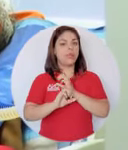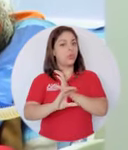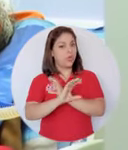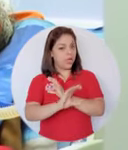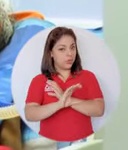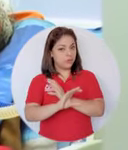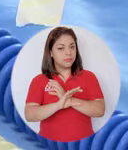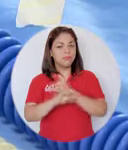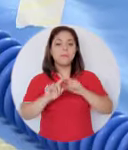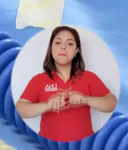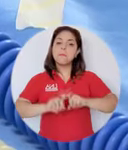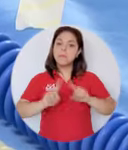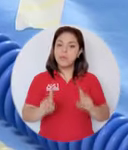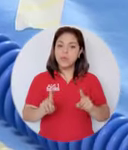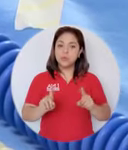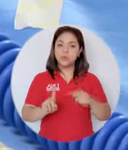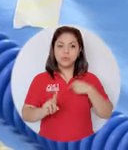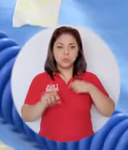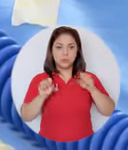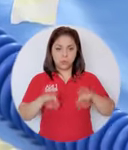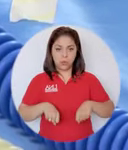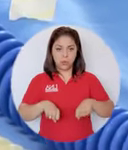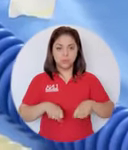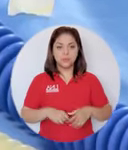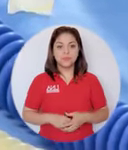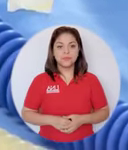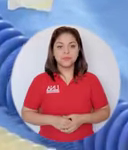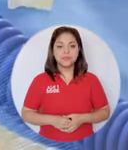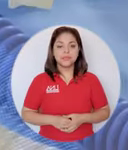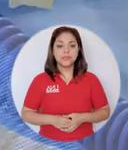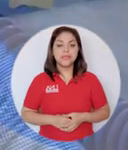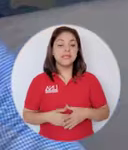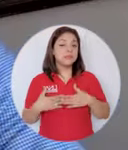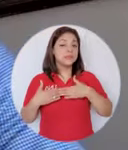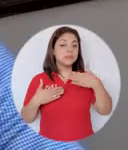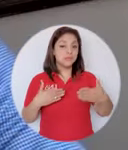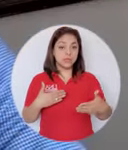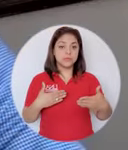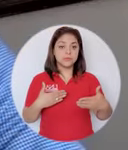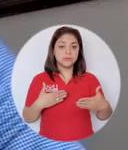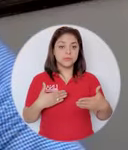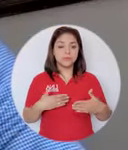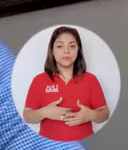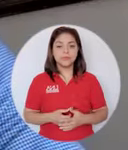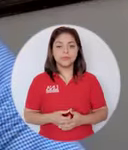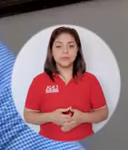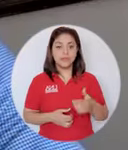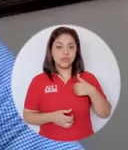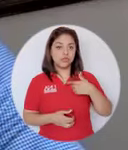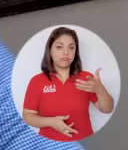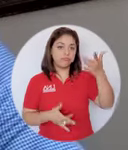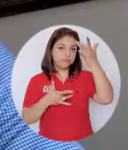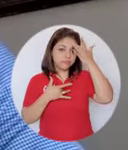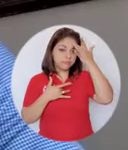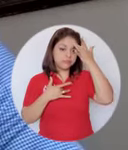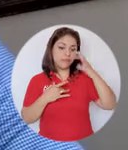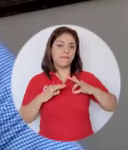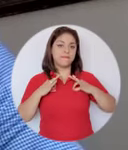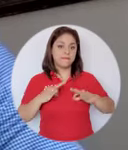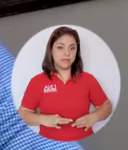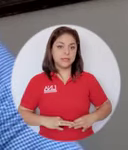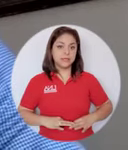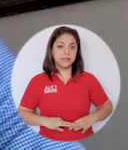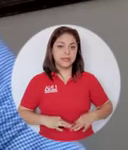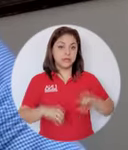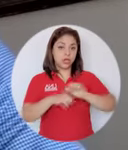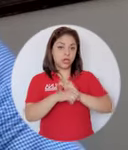ejercitarme con seguridad, con precaución, pero que lo puedo hacer. Entonces, pues sí, después de la